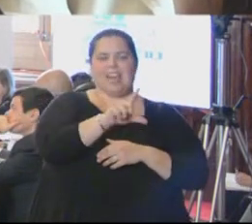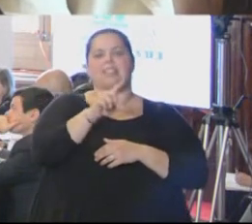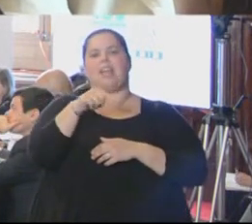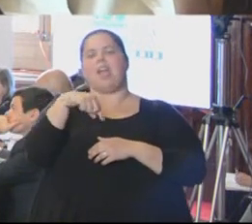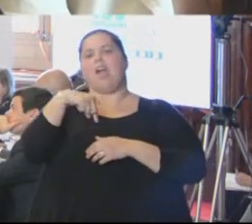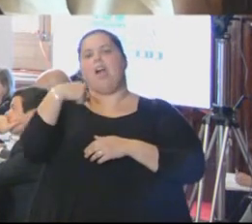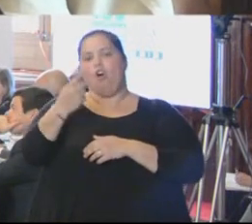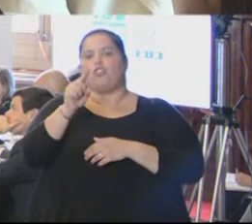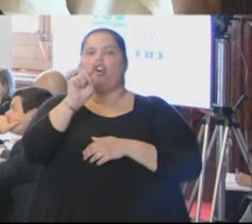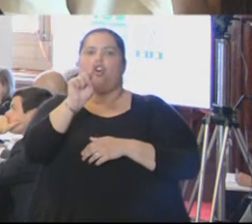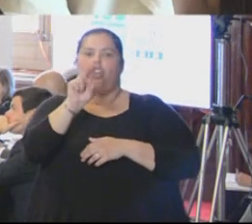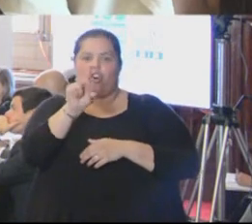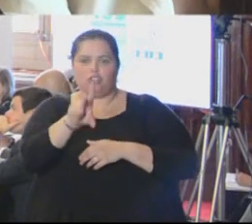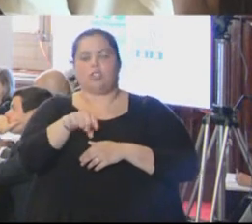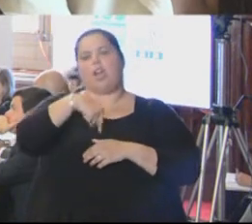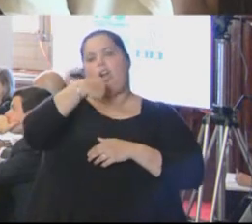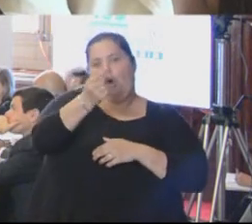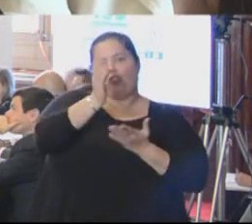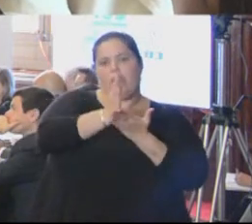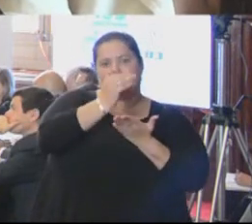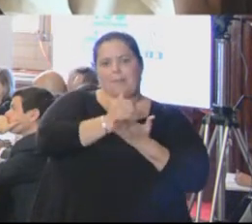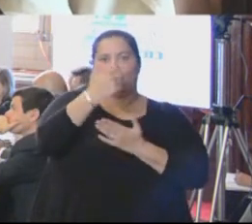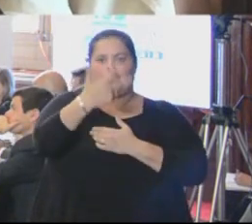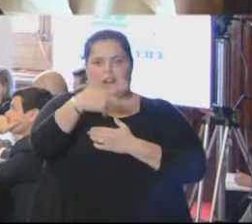12, en el Chocó con 13.